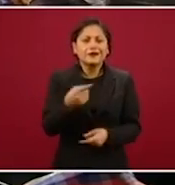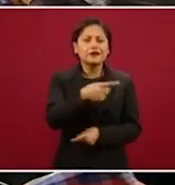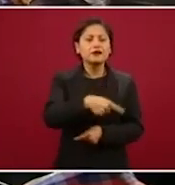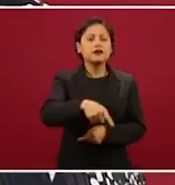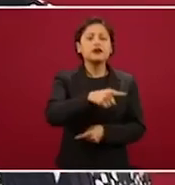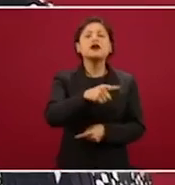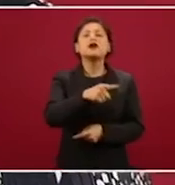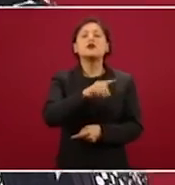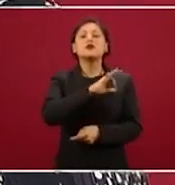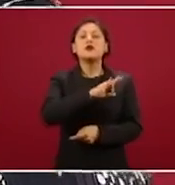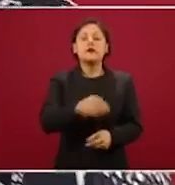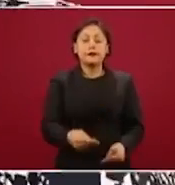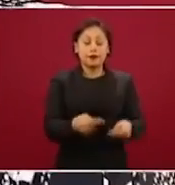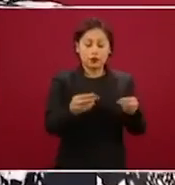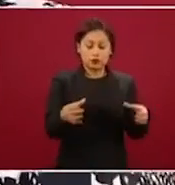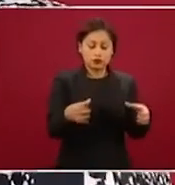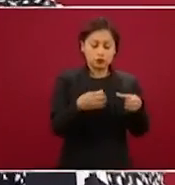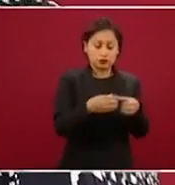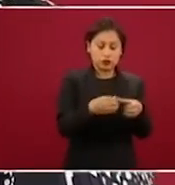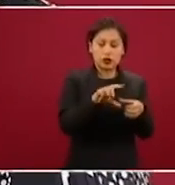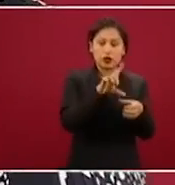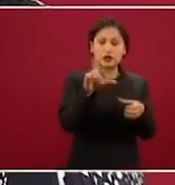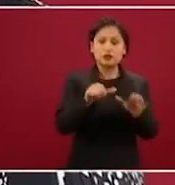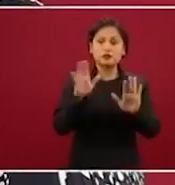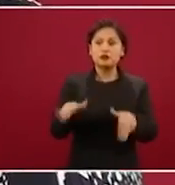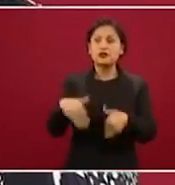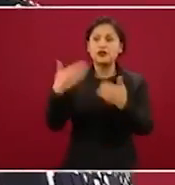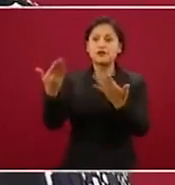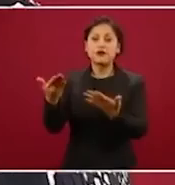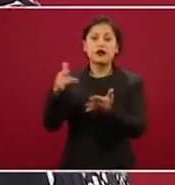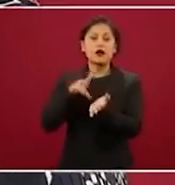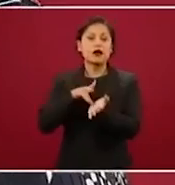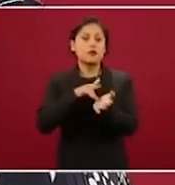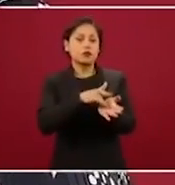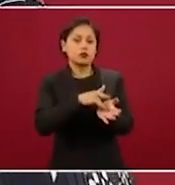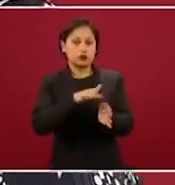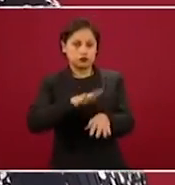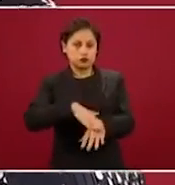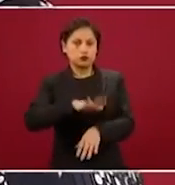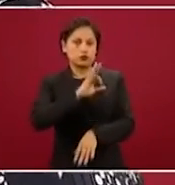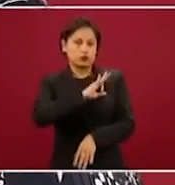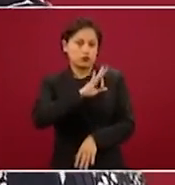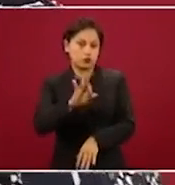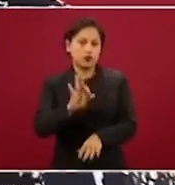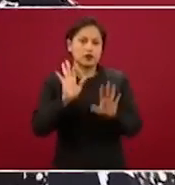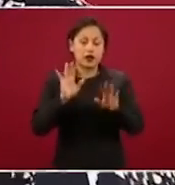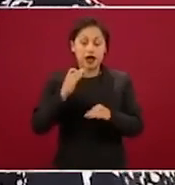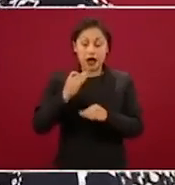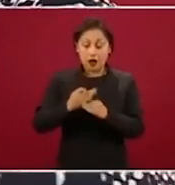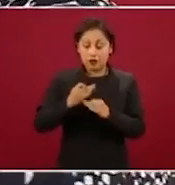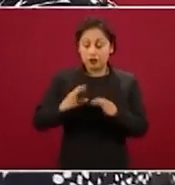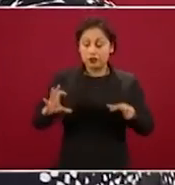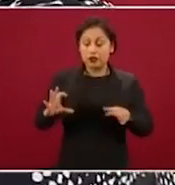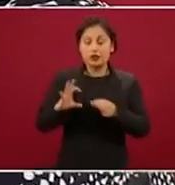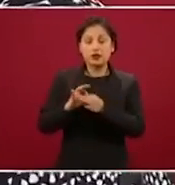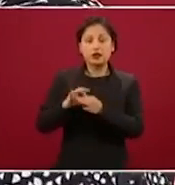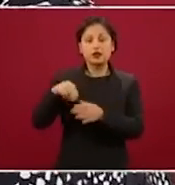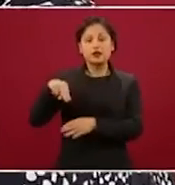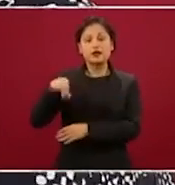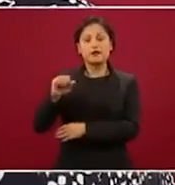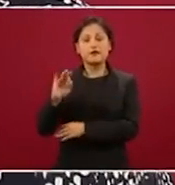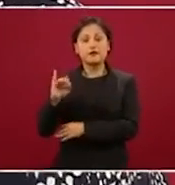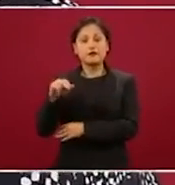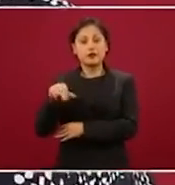otro tipo de apoyos. Y estamos hablando y trabajando con NAFINSA para que NAFINSA efectivamente